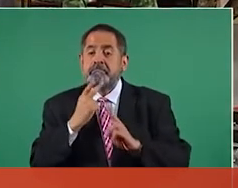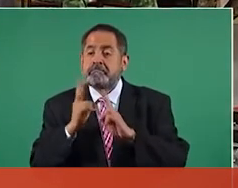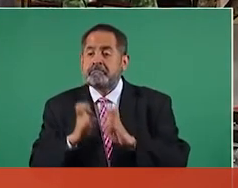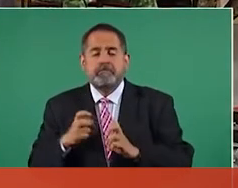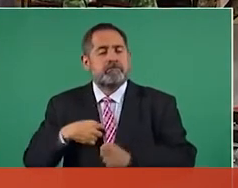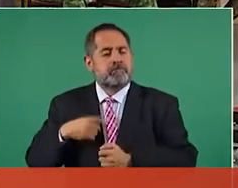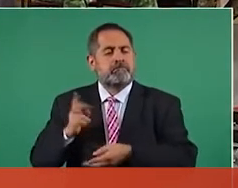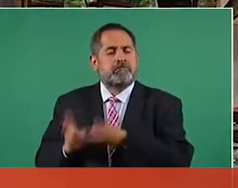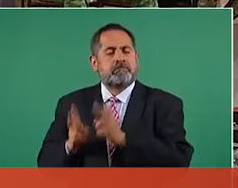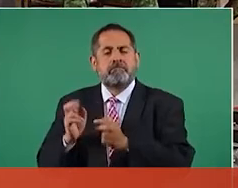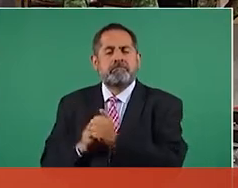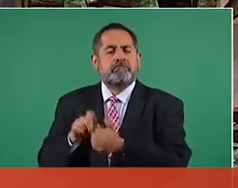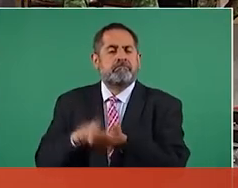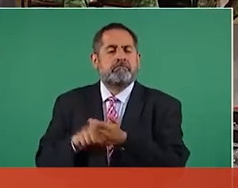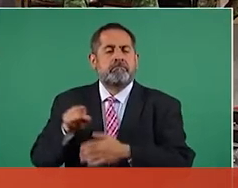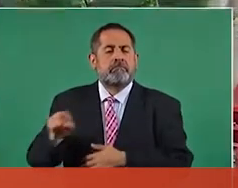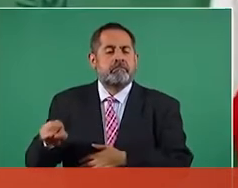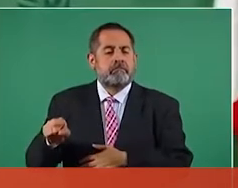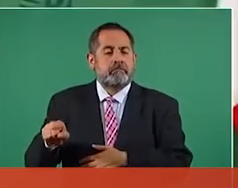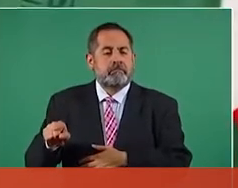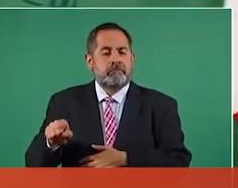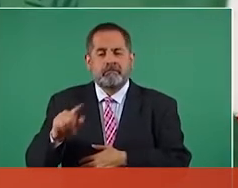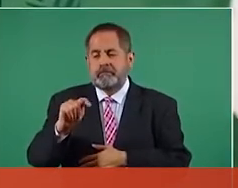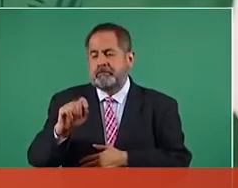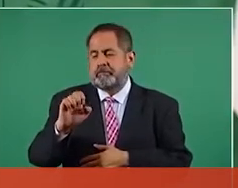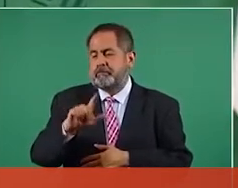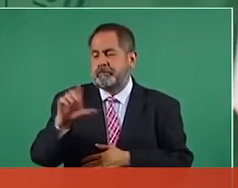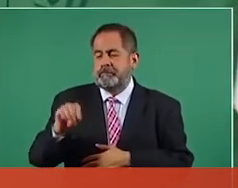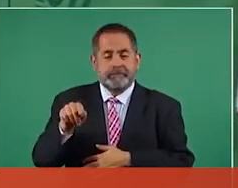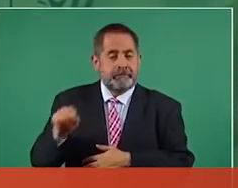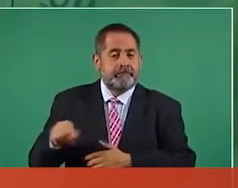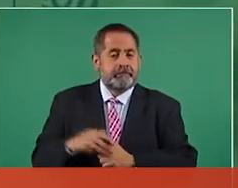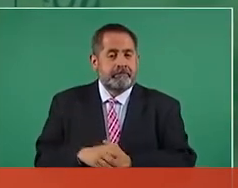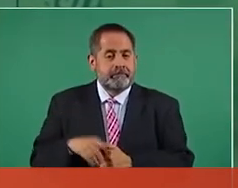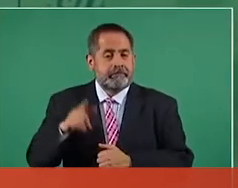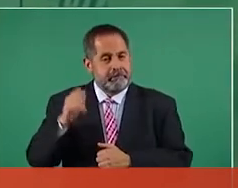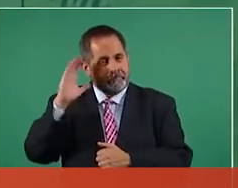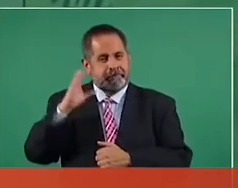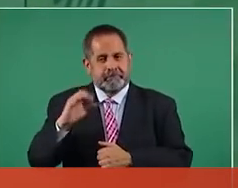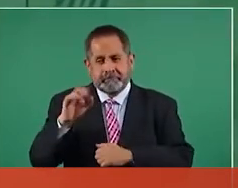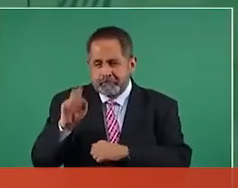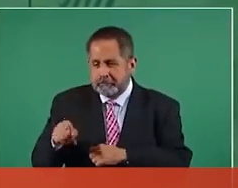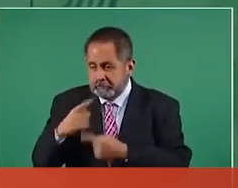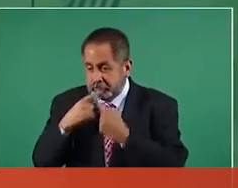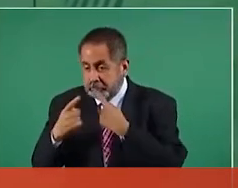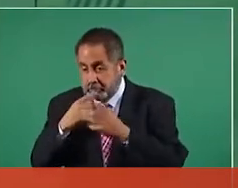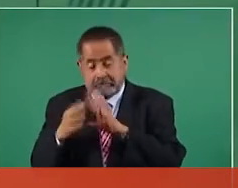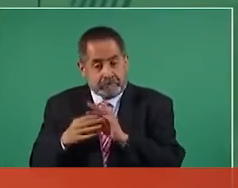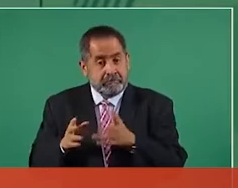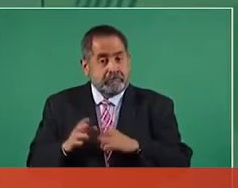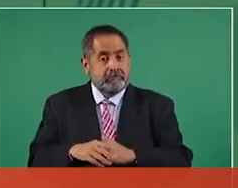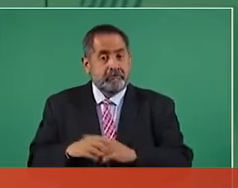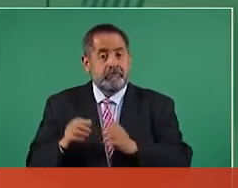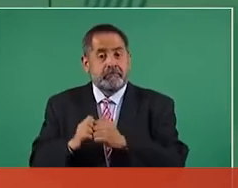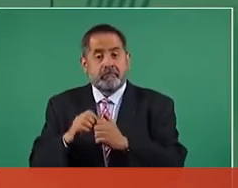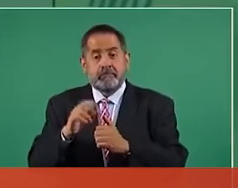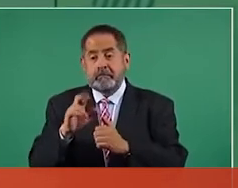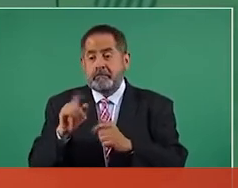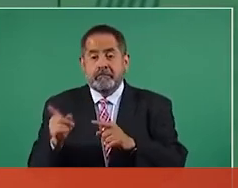una plática de Tello, que era el del CICEN, con